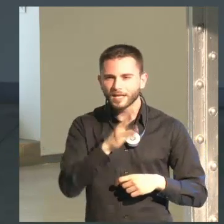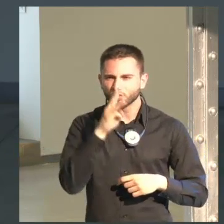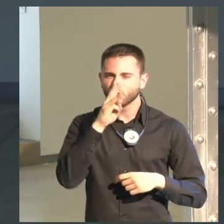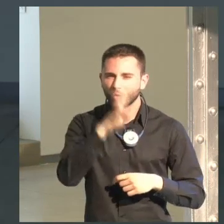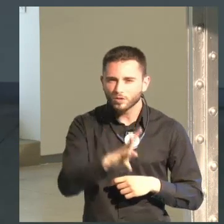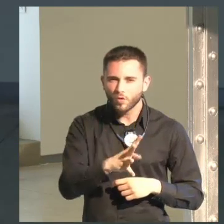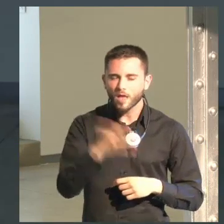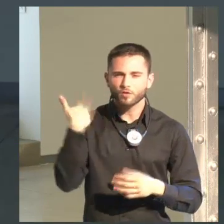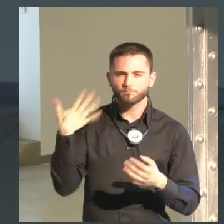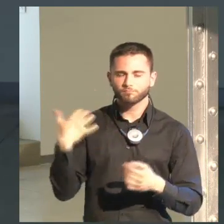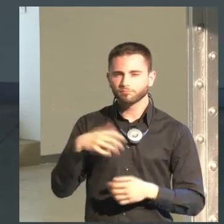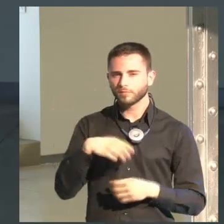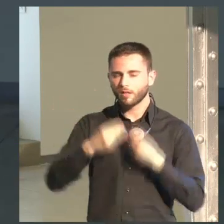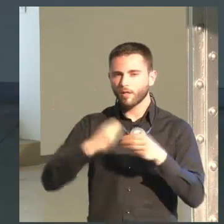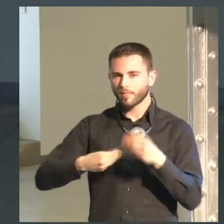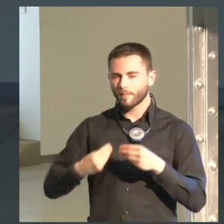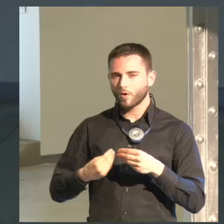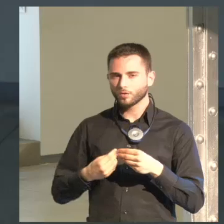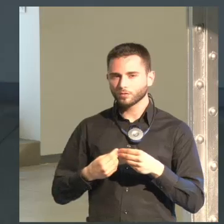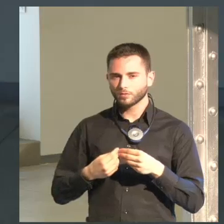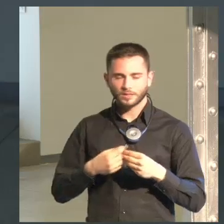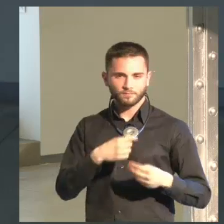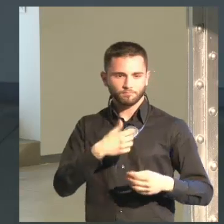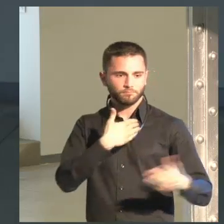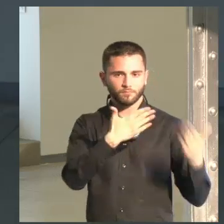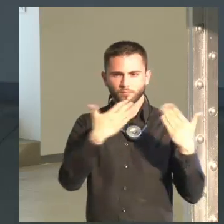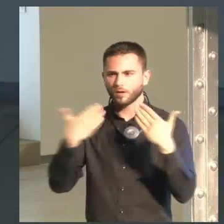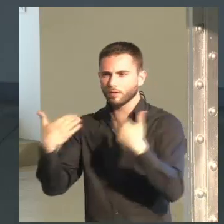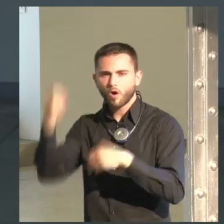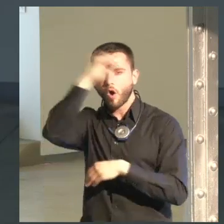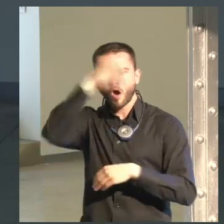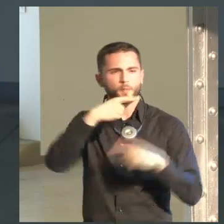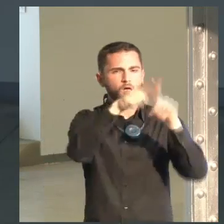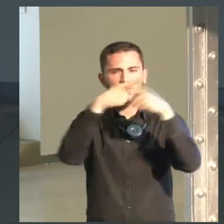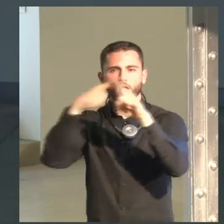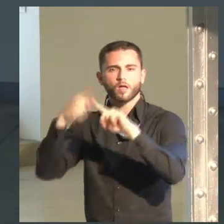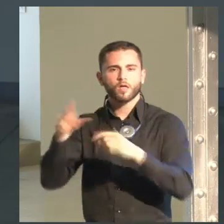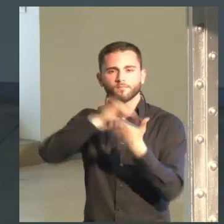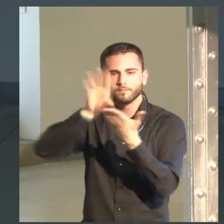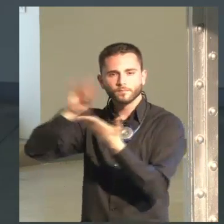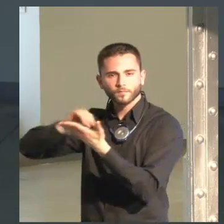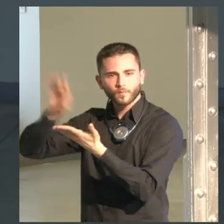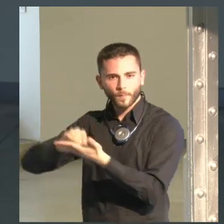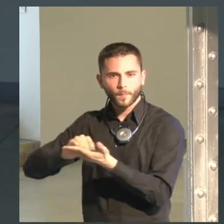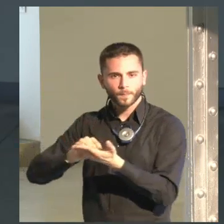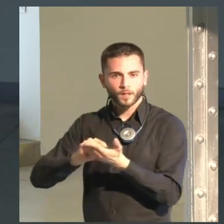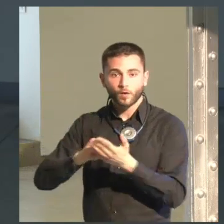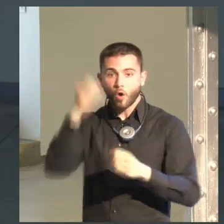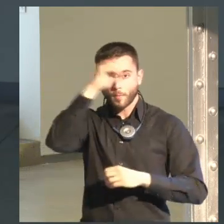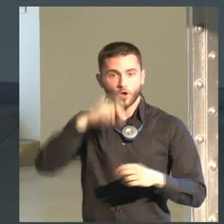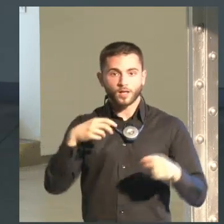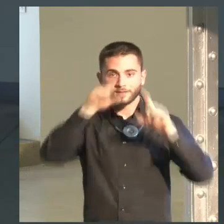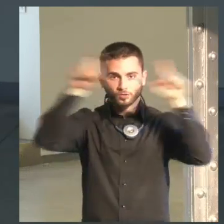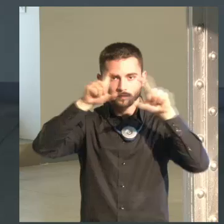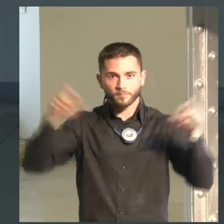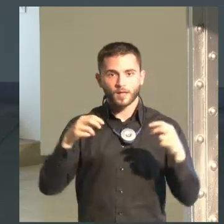agenda digital para España, dialogando con todo el mundo y viendo muchas opiniones, porque son opiniones, aquí se ha visto, de la sociedad, de las